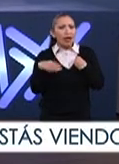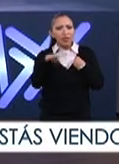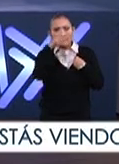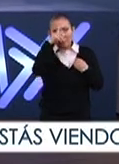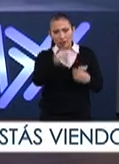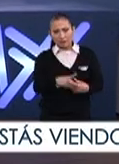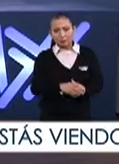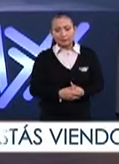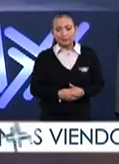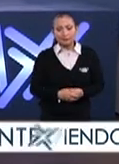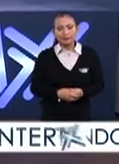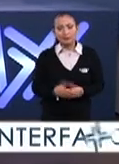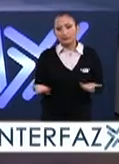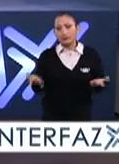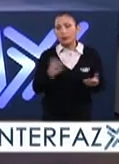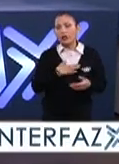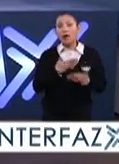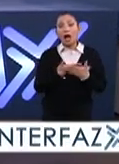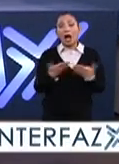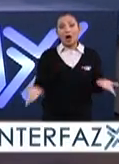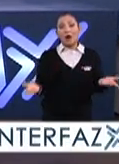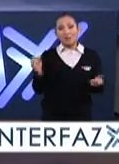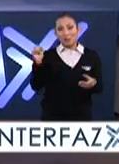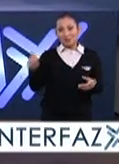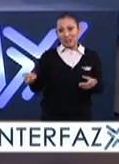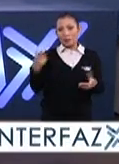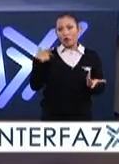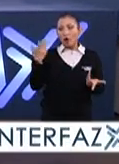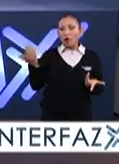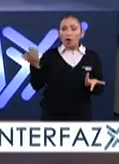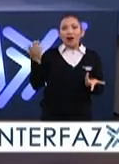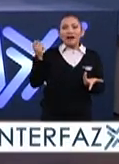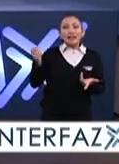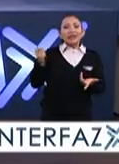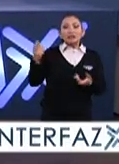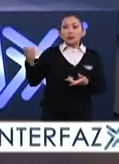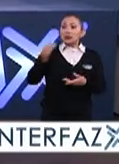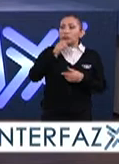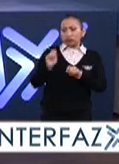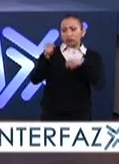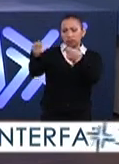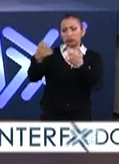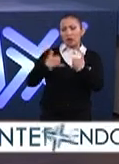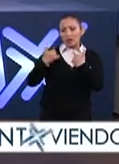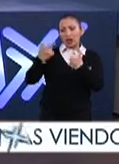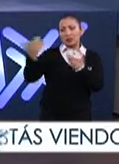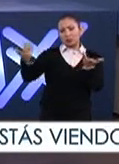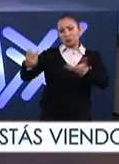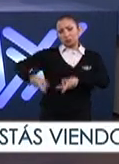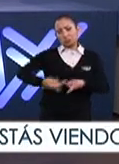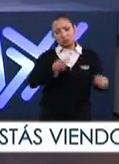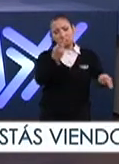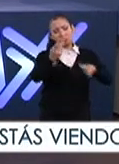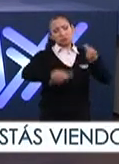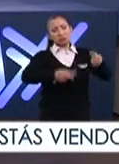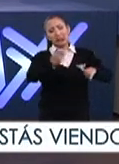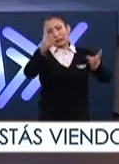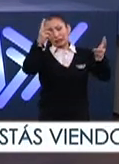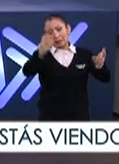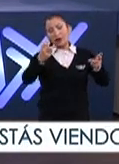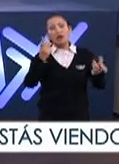de México. Así que vamos a precisamente traer esta dinámica que hemos hecho, darle voz a los jóvenes precisamente sobre este